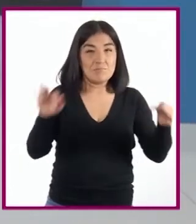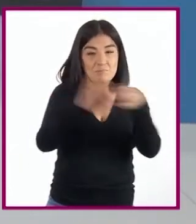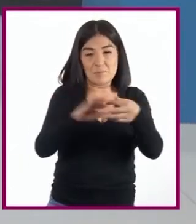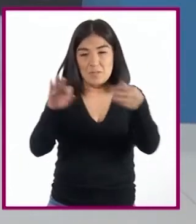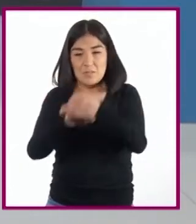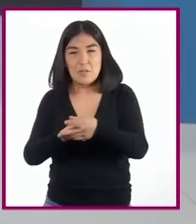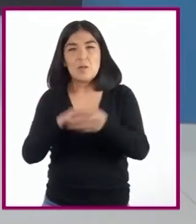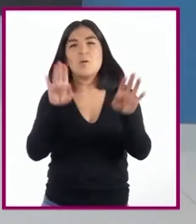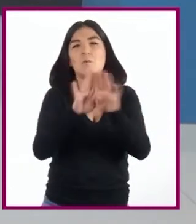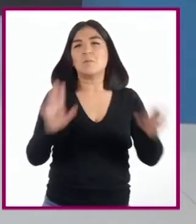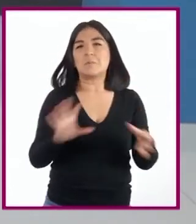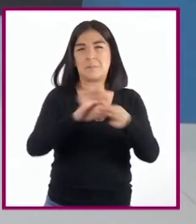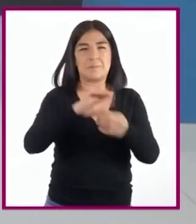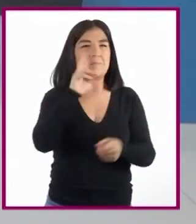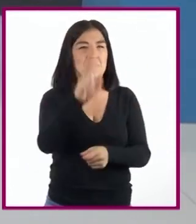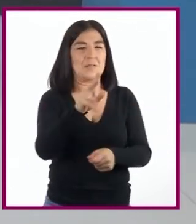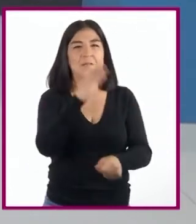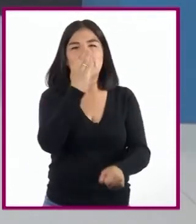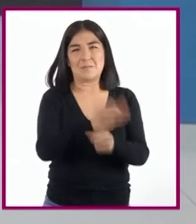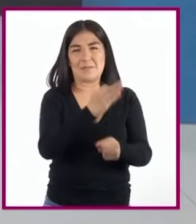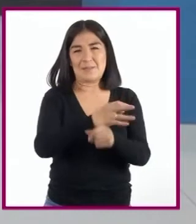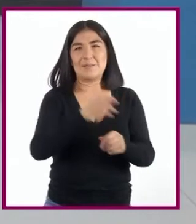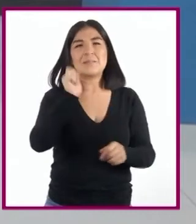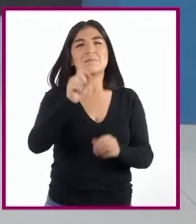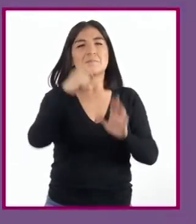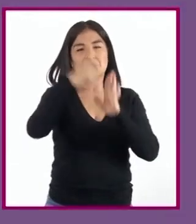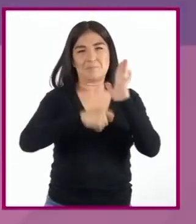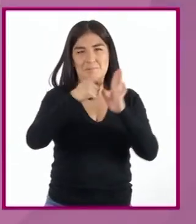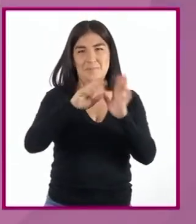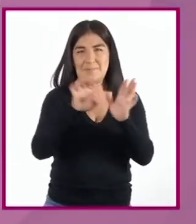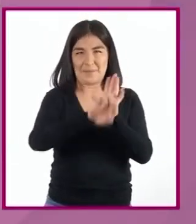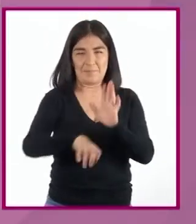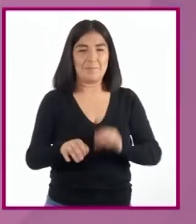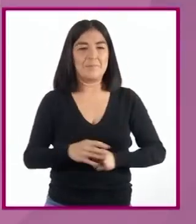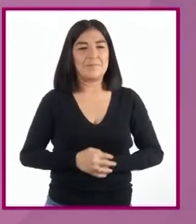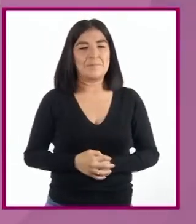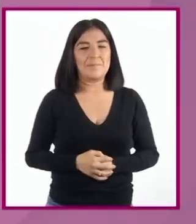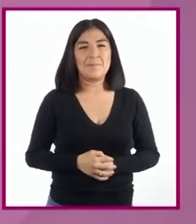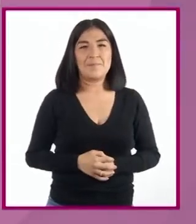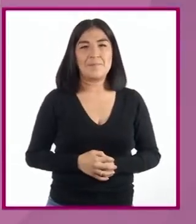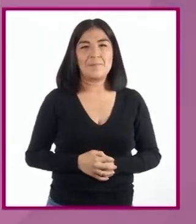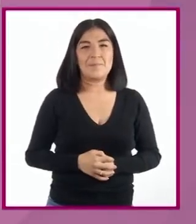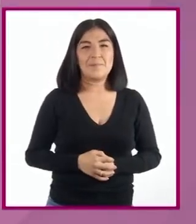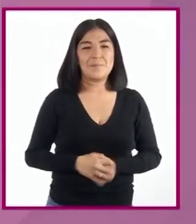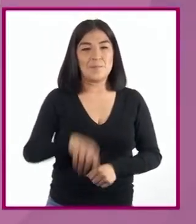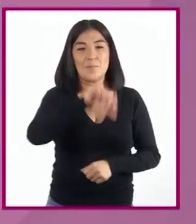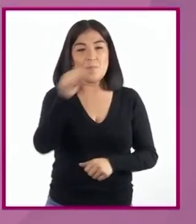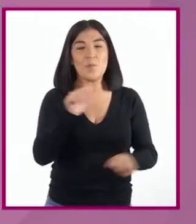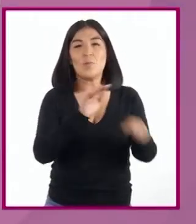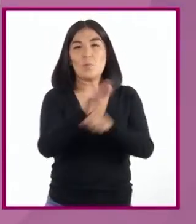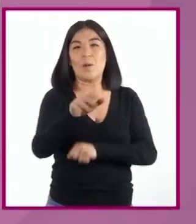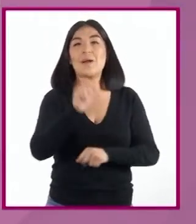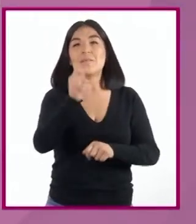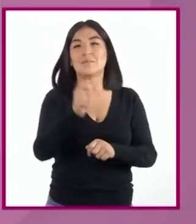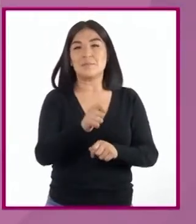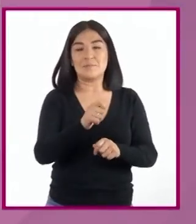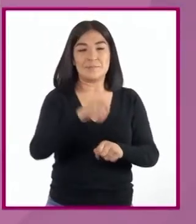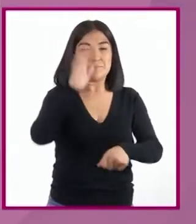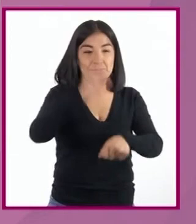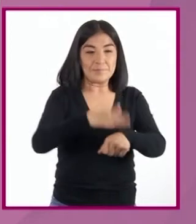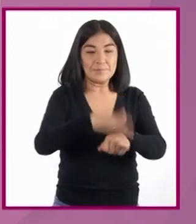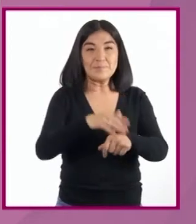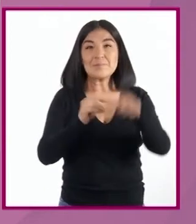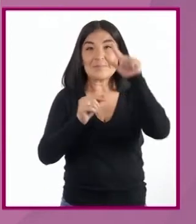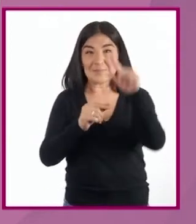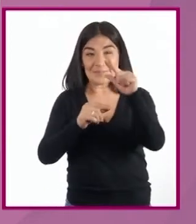suplementarios. Comprobémoslo a partir del siguiente audiovisual. La siguiente propiedad anuncia que los